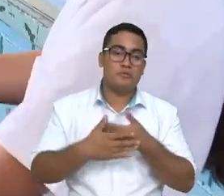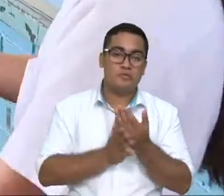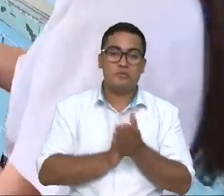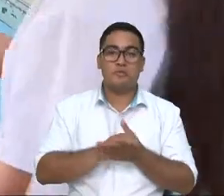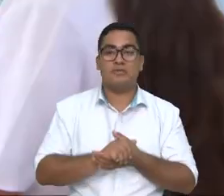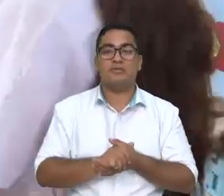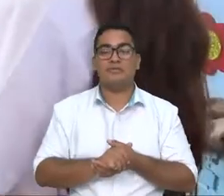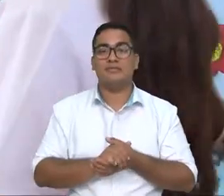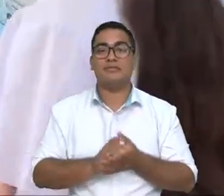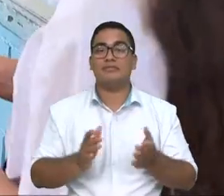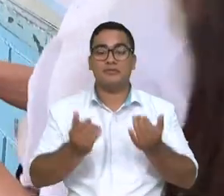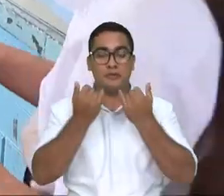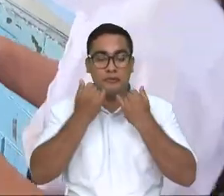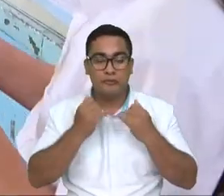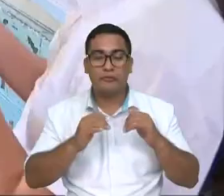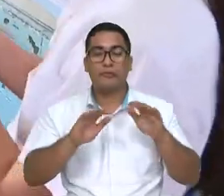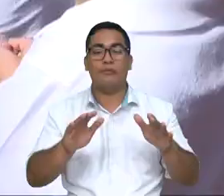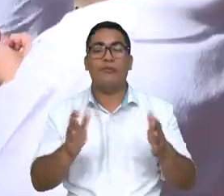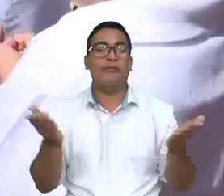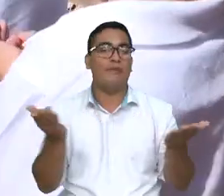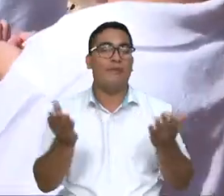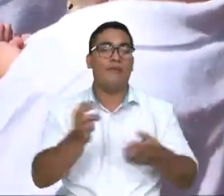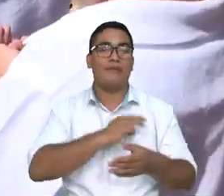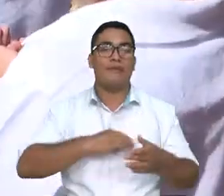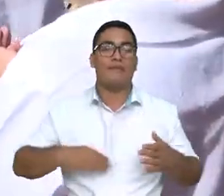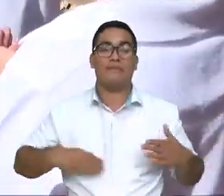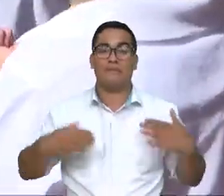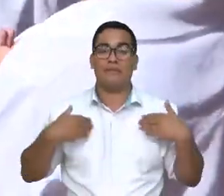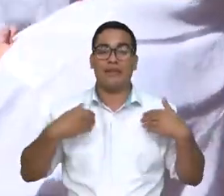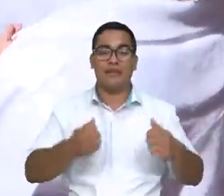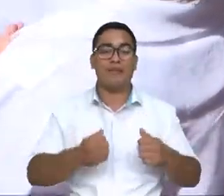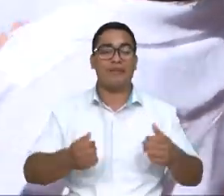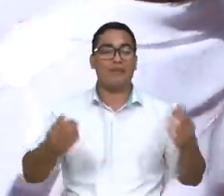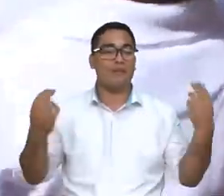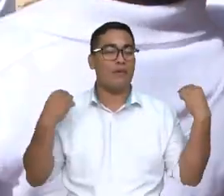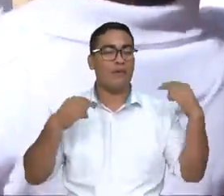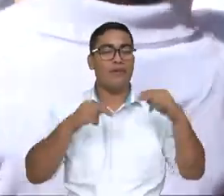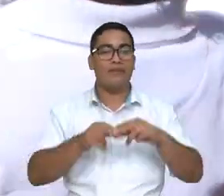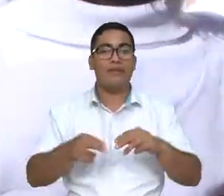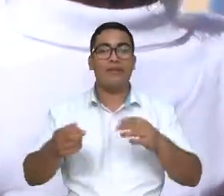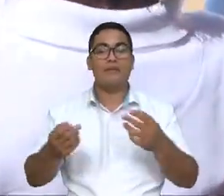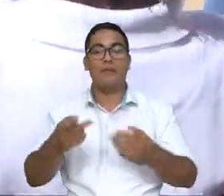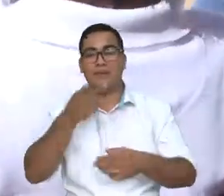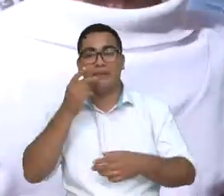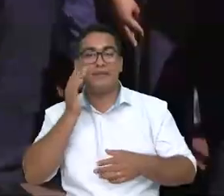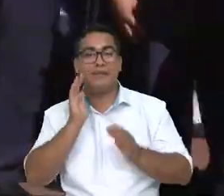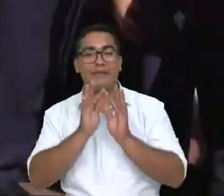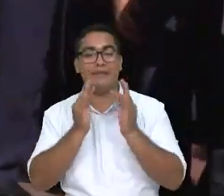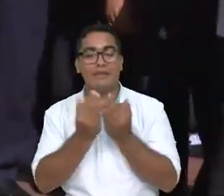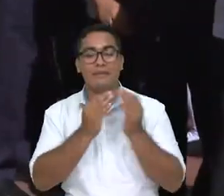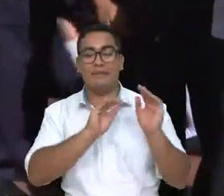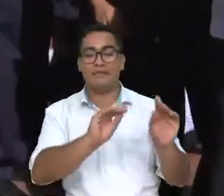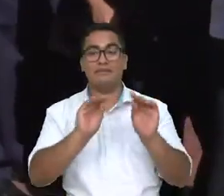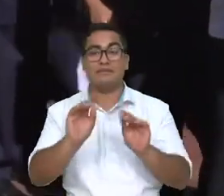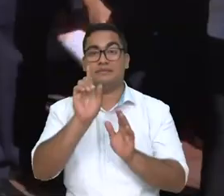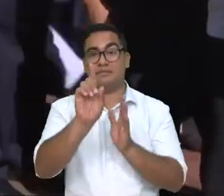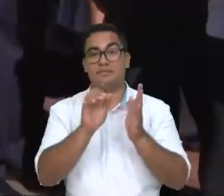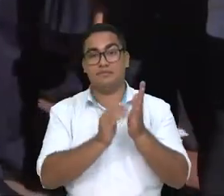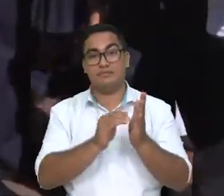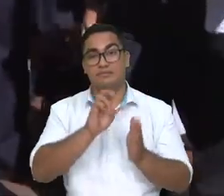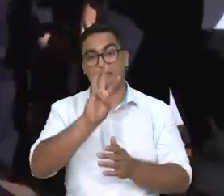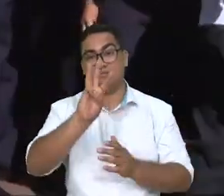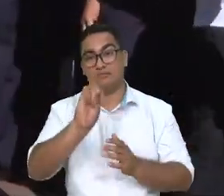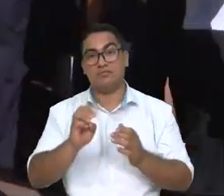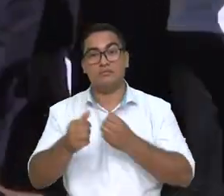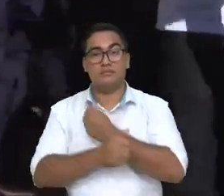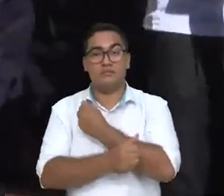Esta información fue facilitada por el Ministerio de Salud a docentes y padres de familia. Este miércoles, 1.030 alumnos del